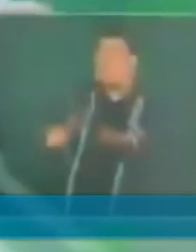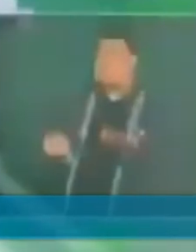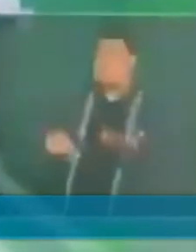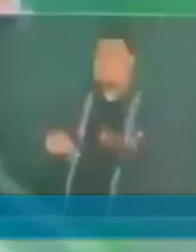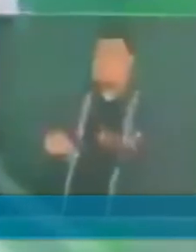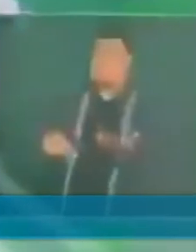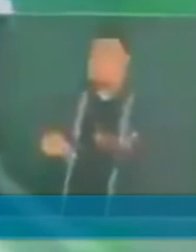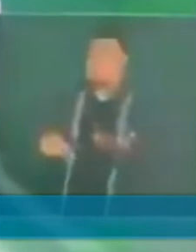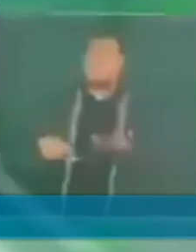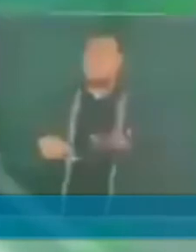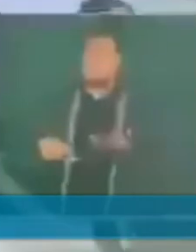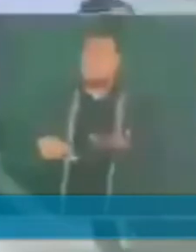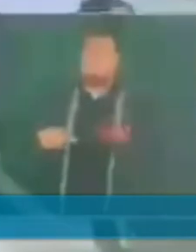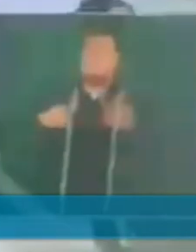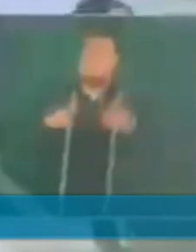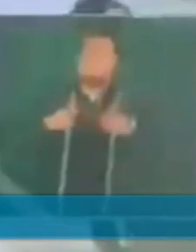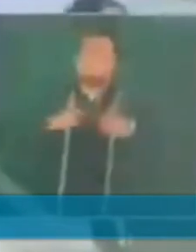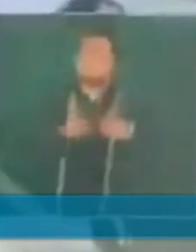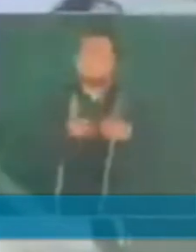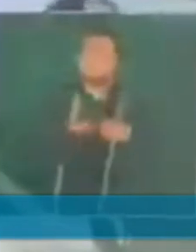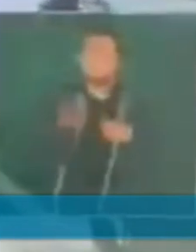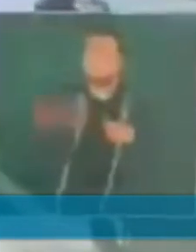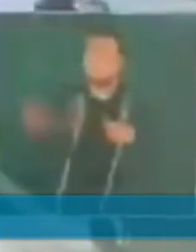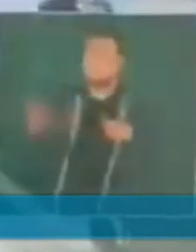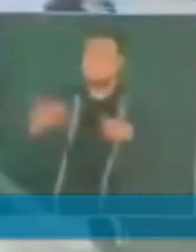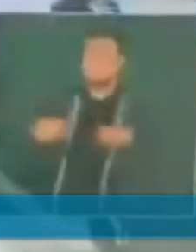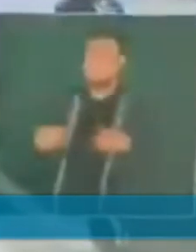al consumidor